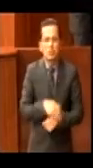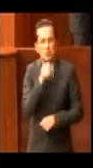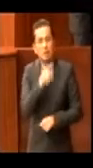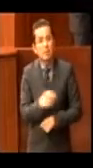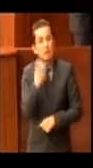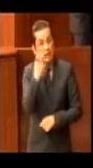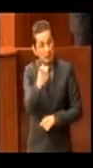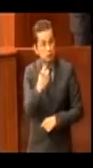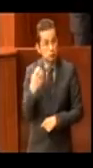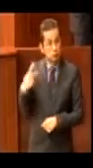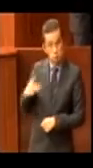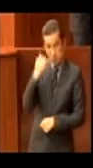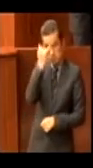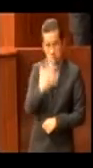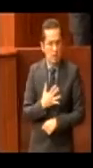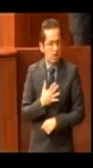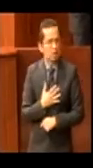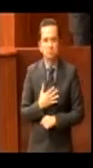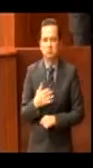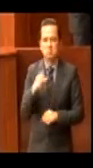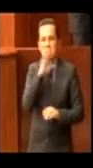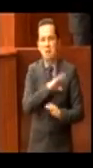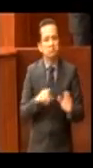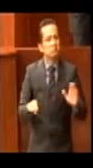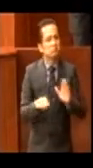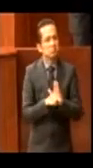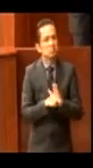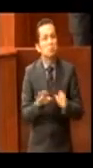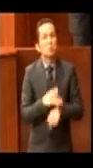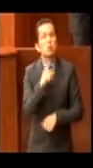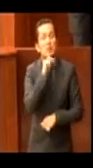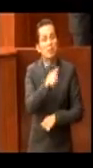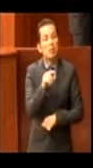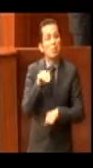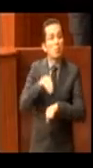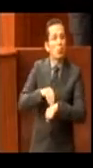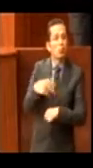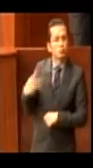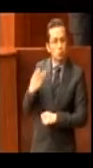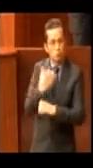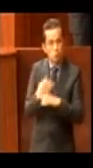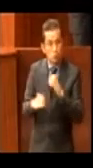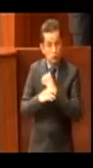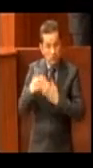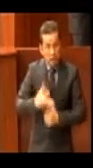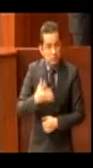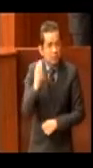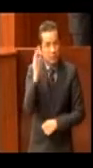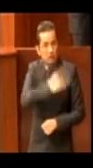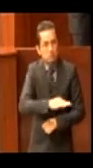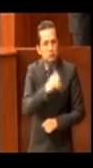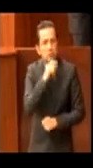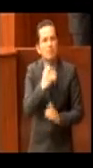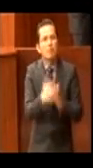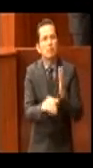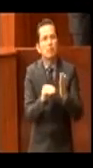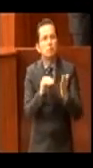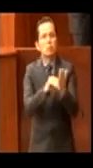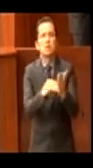afecta su imagen se le calumnia al imputarle hechos falsos y no identifica al partido emisor